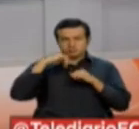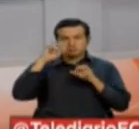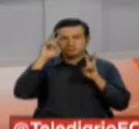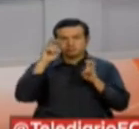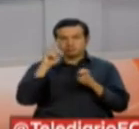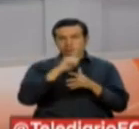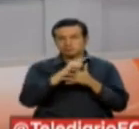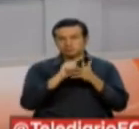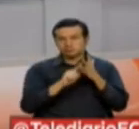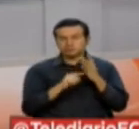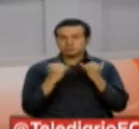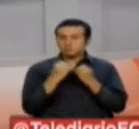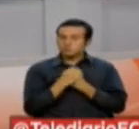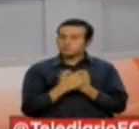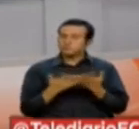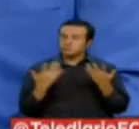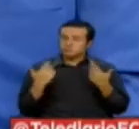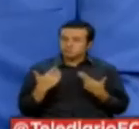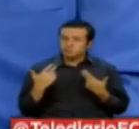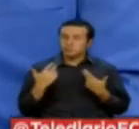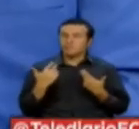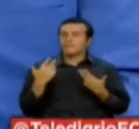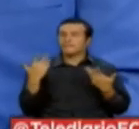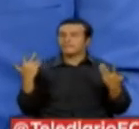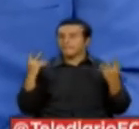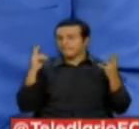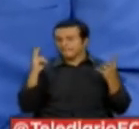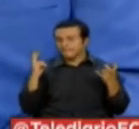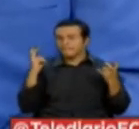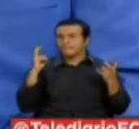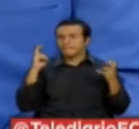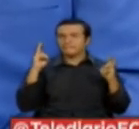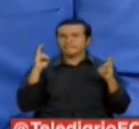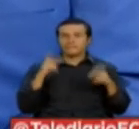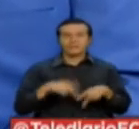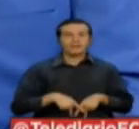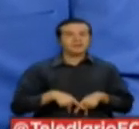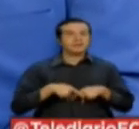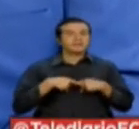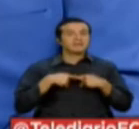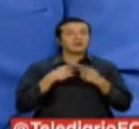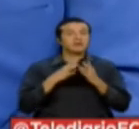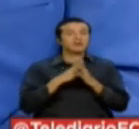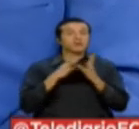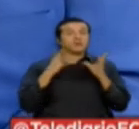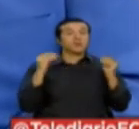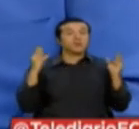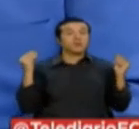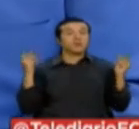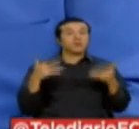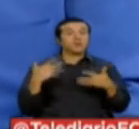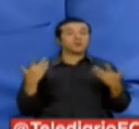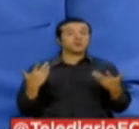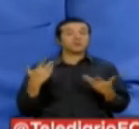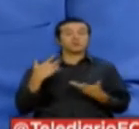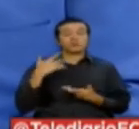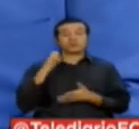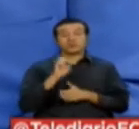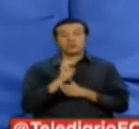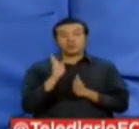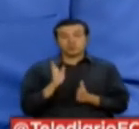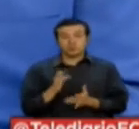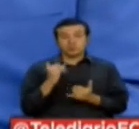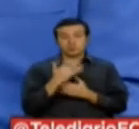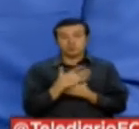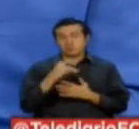de los aspectos que usted nos señala y que tienen que ver al final del día con la vida de miles y miles de ecuatorianos.